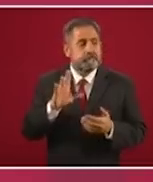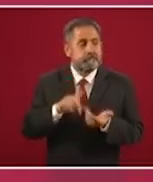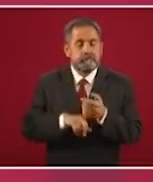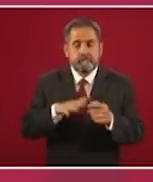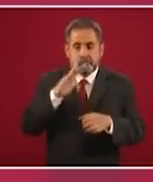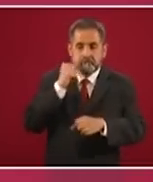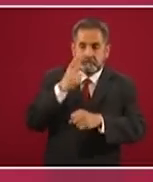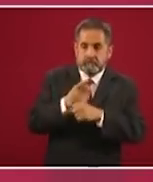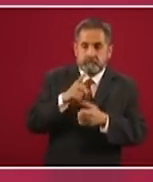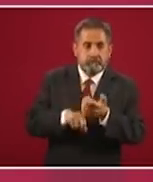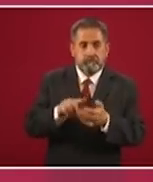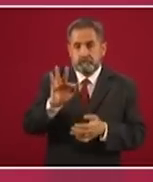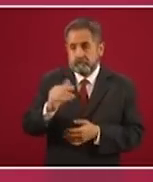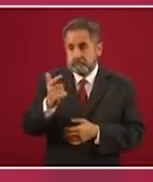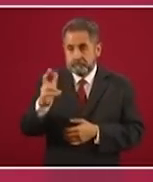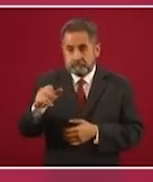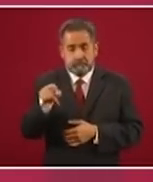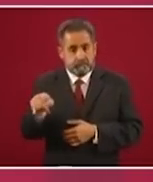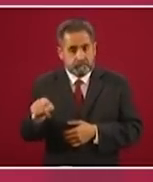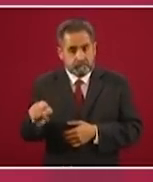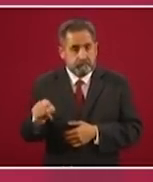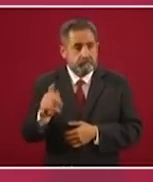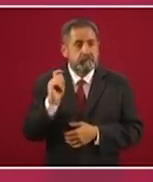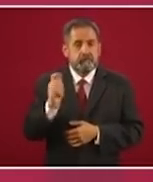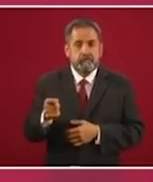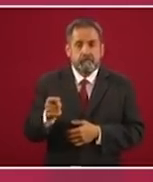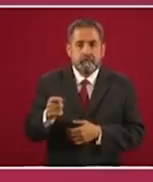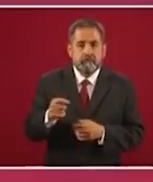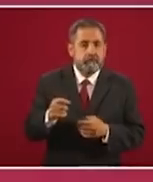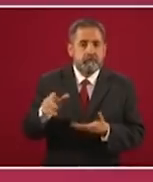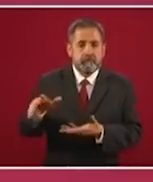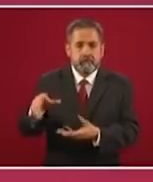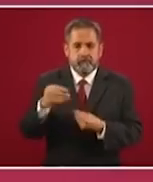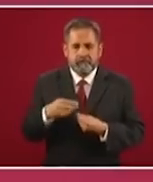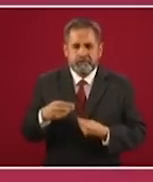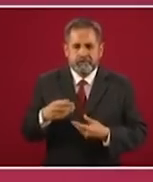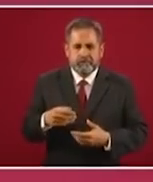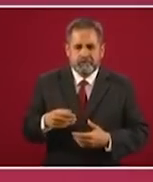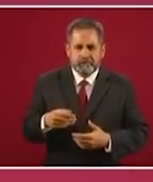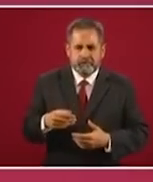de parte de la fiscalía de entregar,